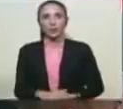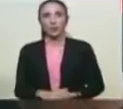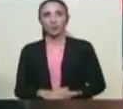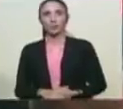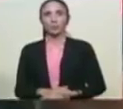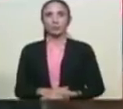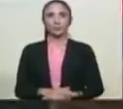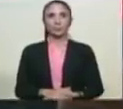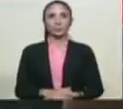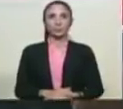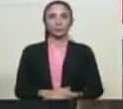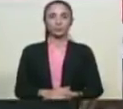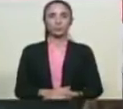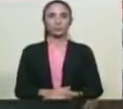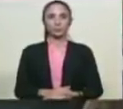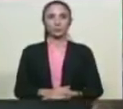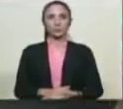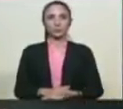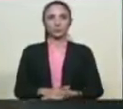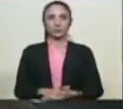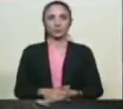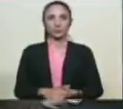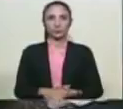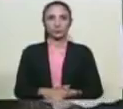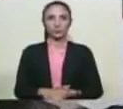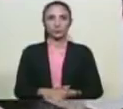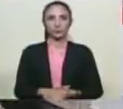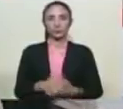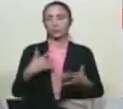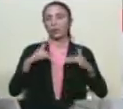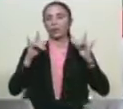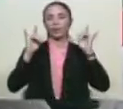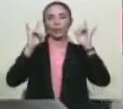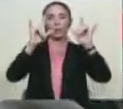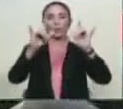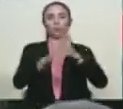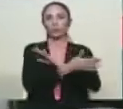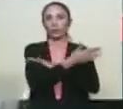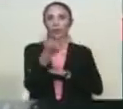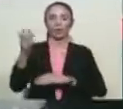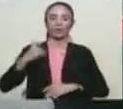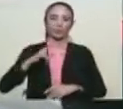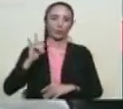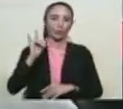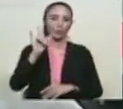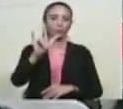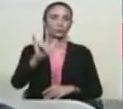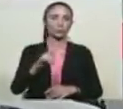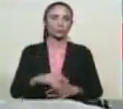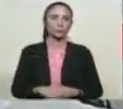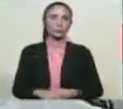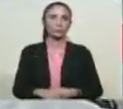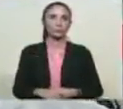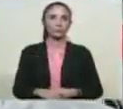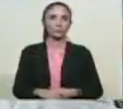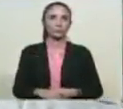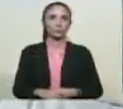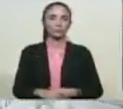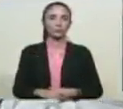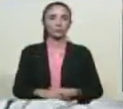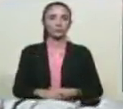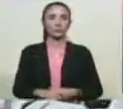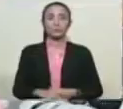Yo también te quiero por aquí. Te quiero mucho. Todo esto yo quería llevarlo a Lima,